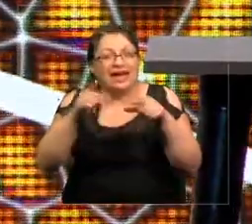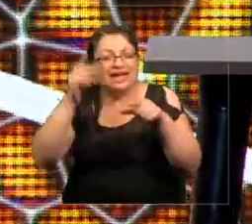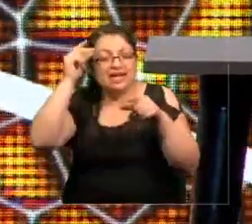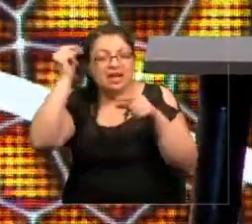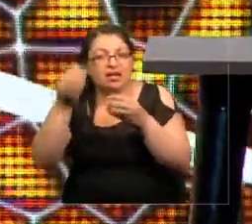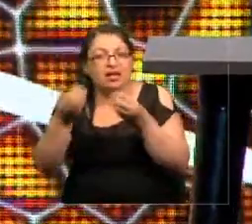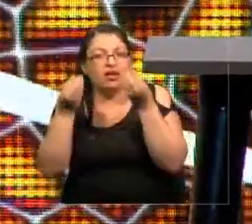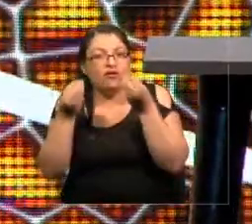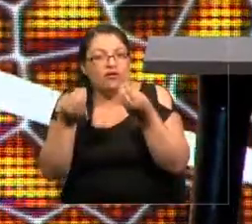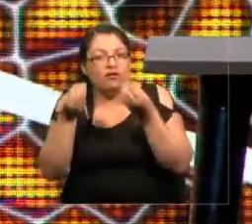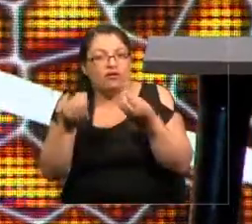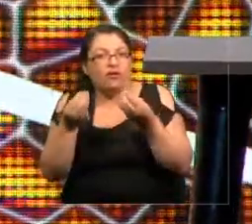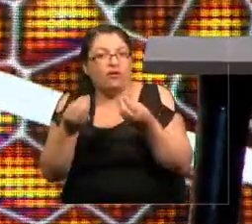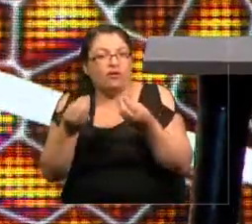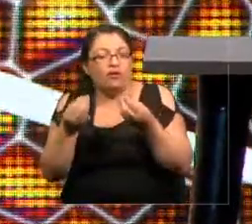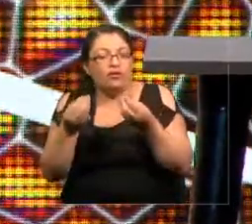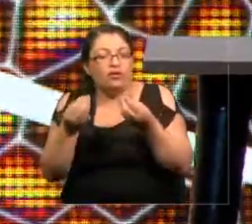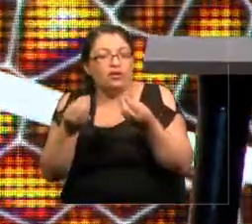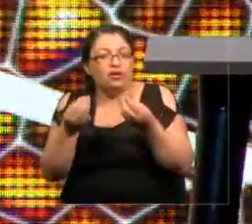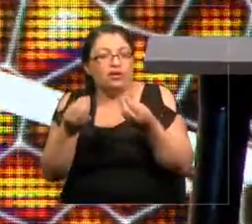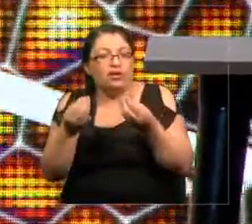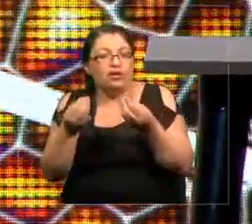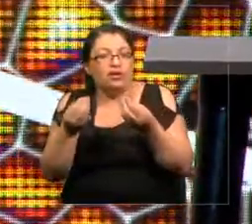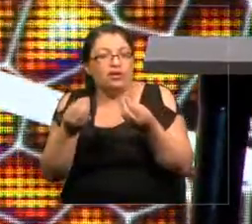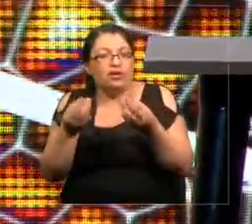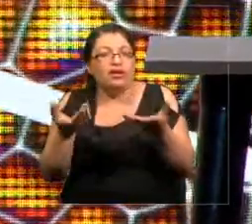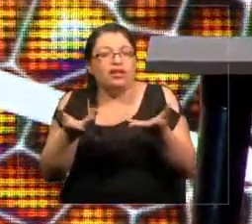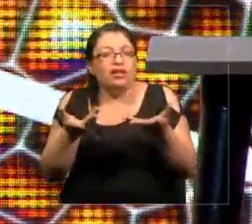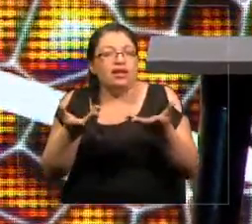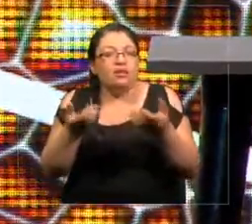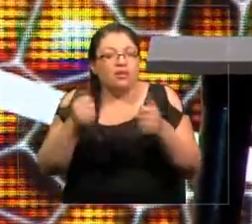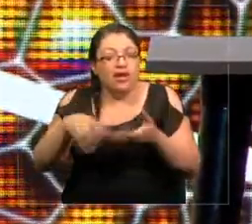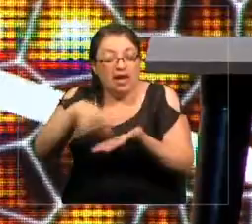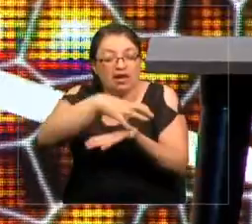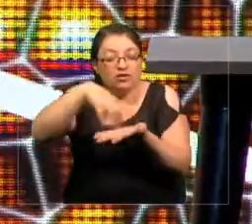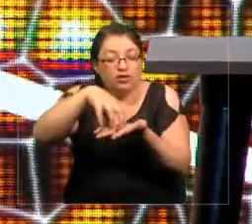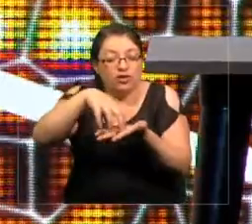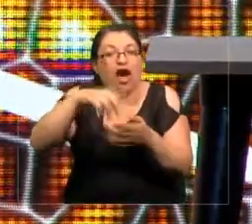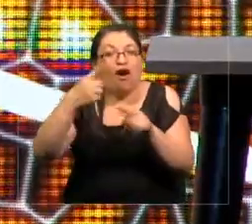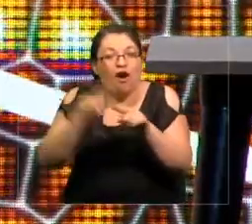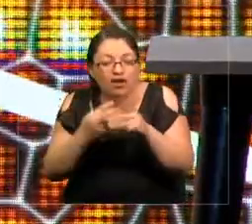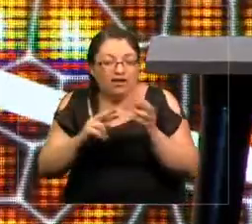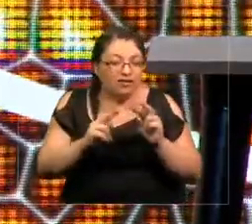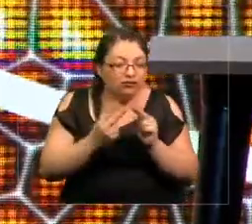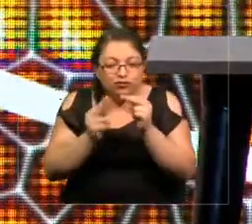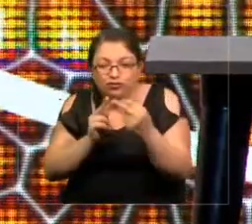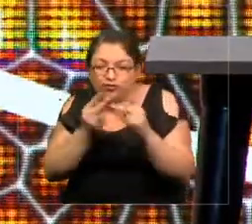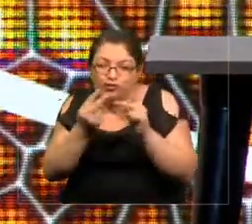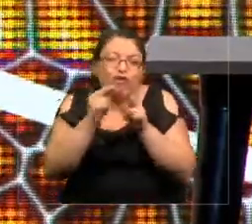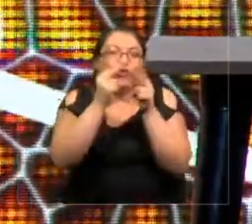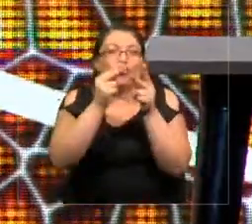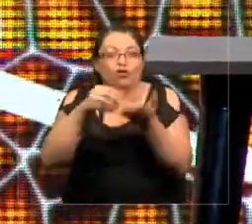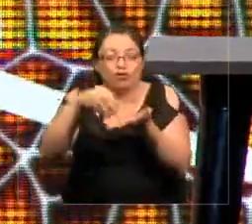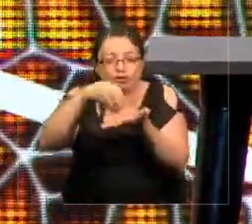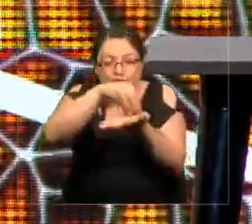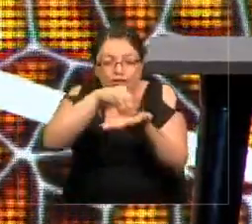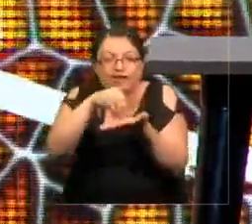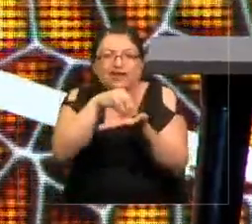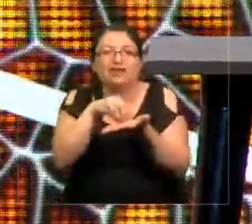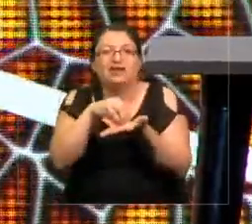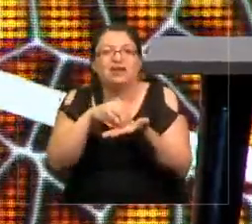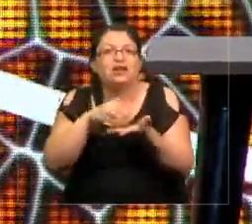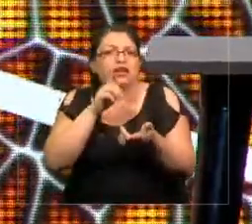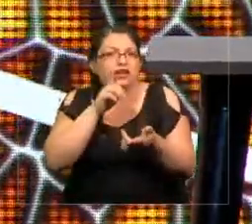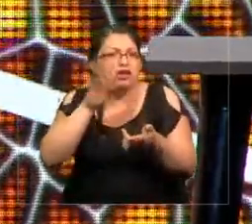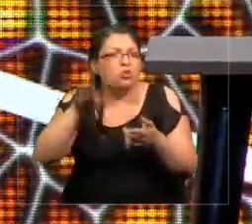de que no podemos negar de reciclar la ciudad de densificar la que tiene todas estas virtudes y